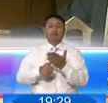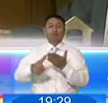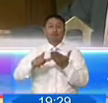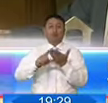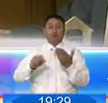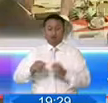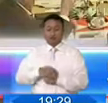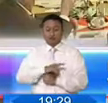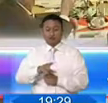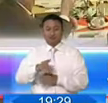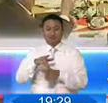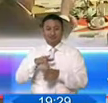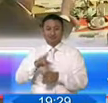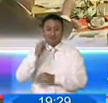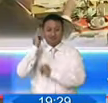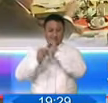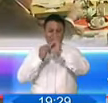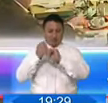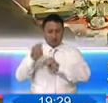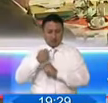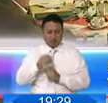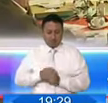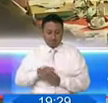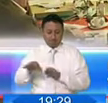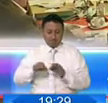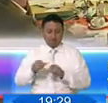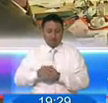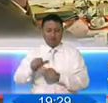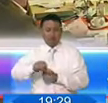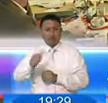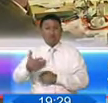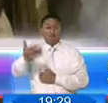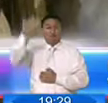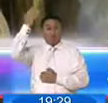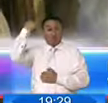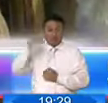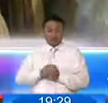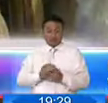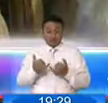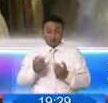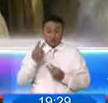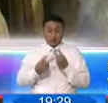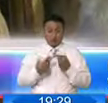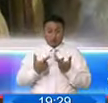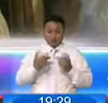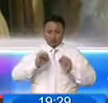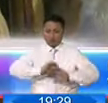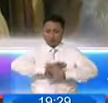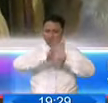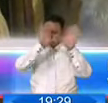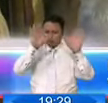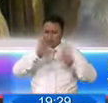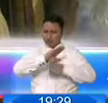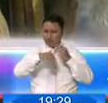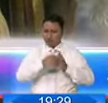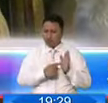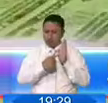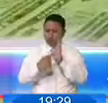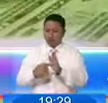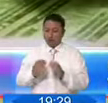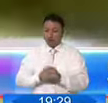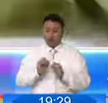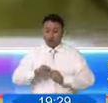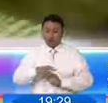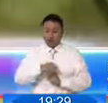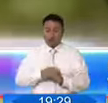cita con la prensa internacional destacó que a diferencia de otros momentos en esta visita se dio transparencia de las cuentas pero también que